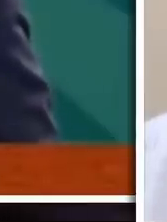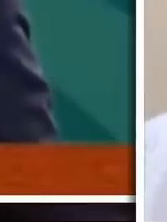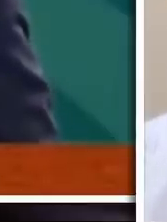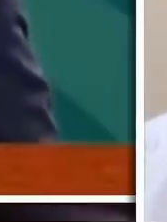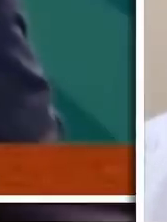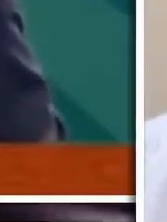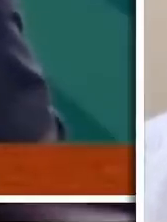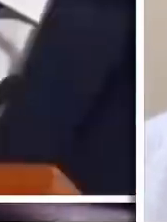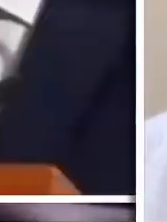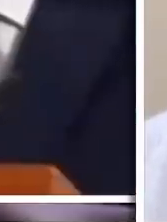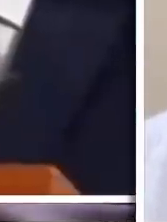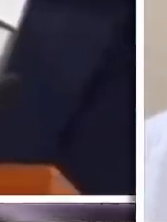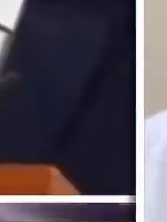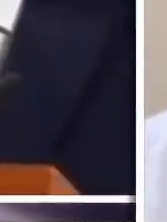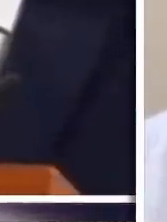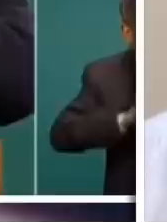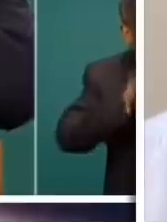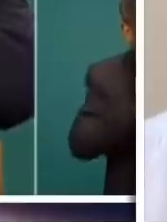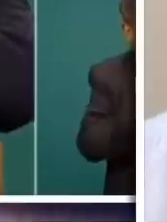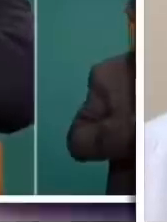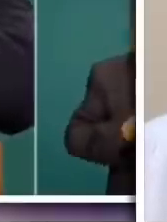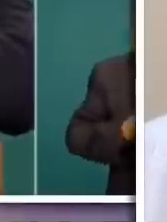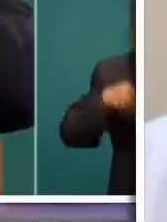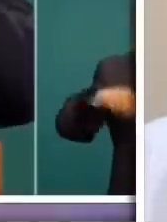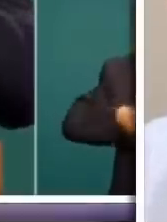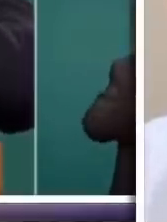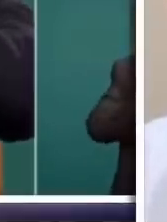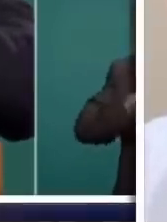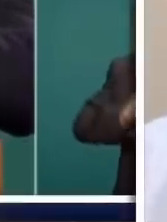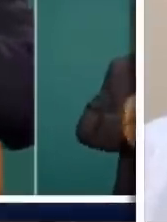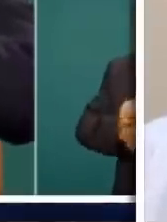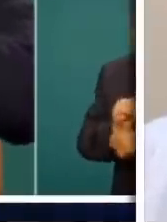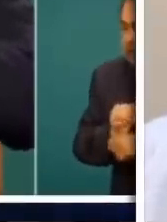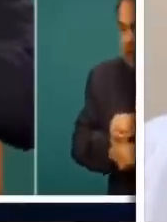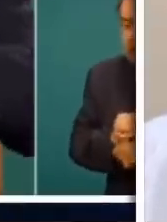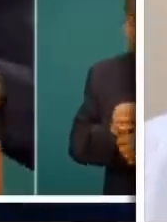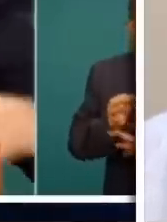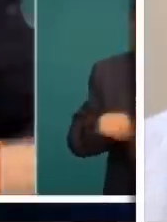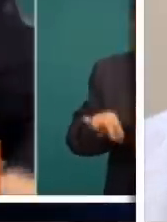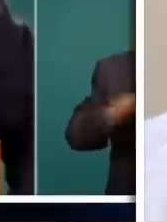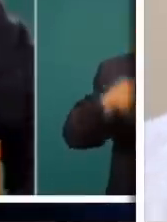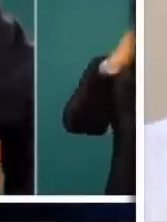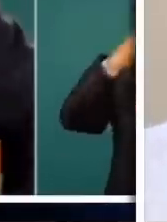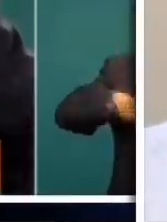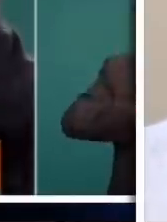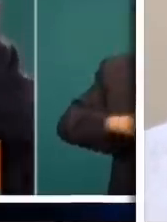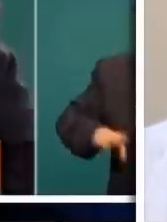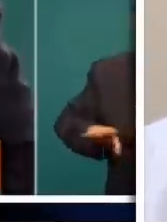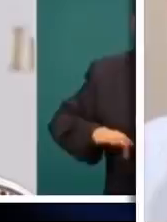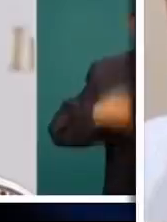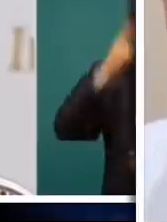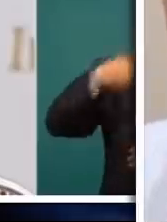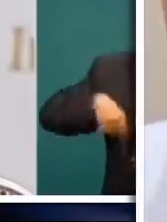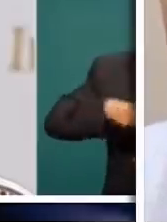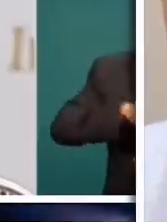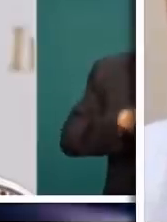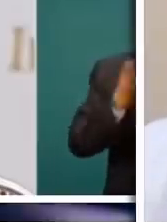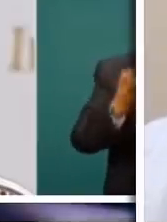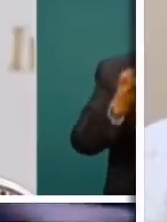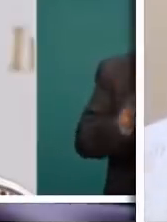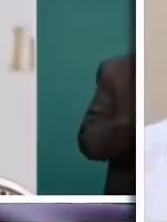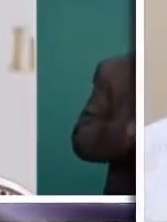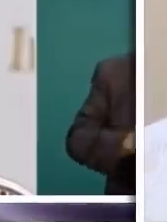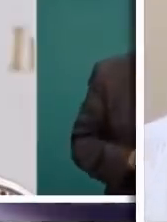en esto y por eso el presidente también ha aprovechado de estas últimas horas estos últimos días